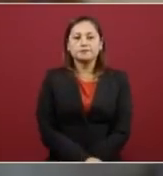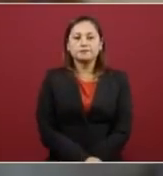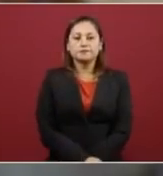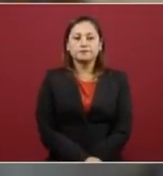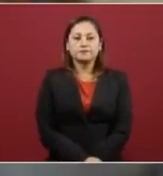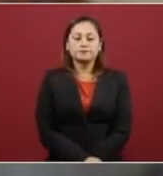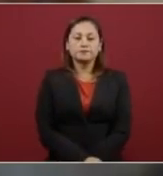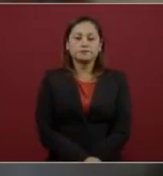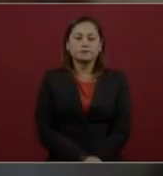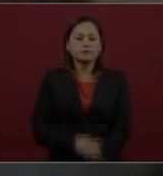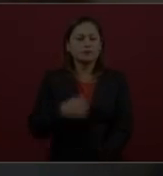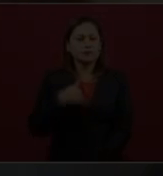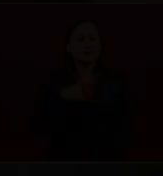torres lizama notimex